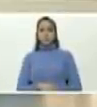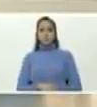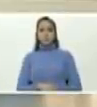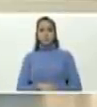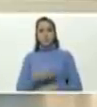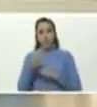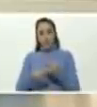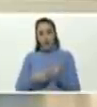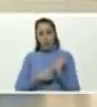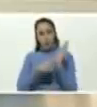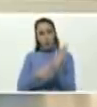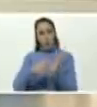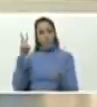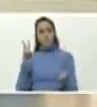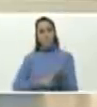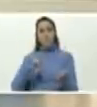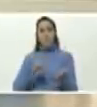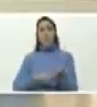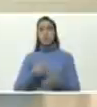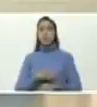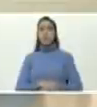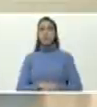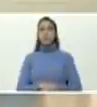emerge una gran verdad.